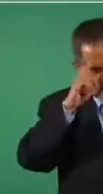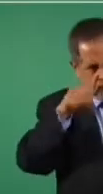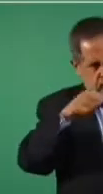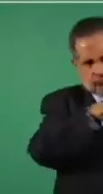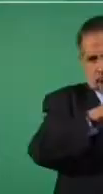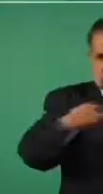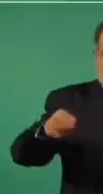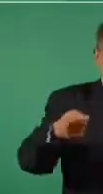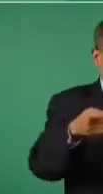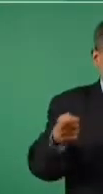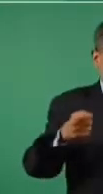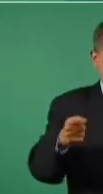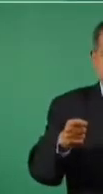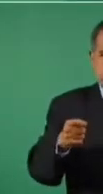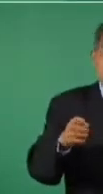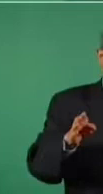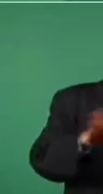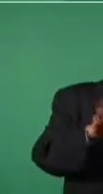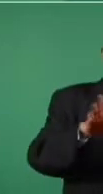el propósito de